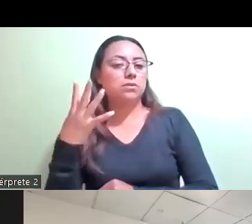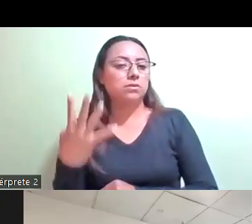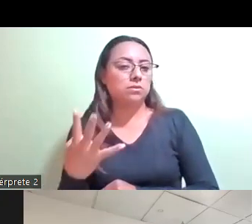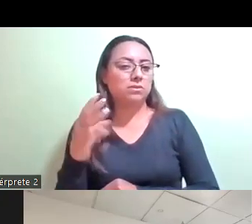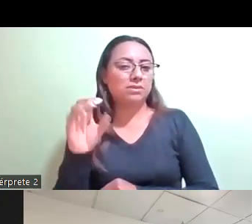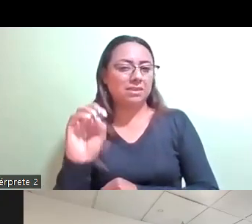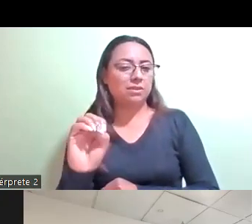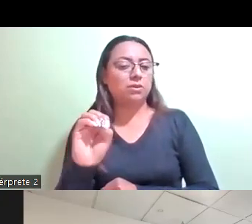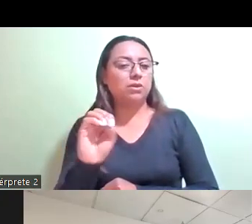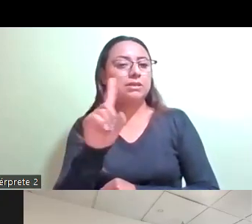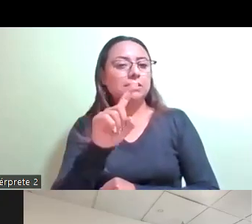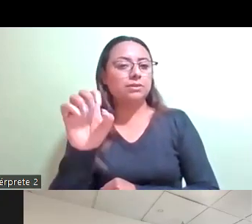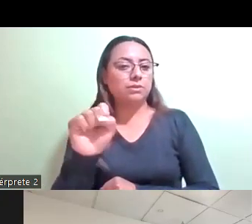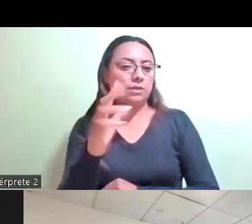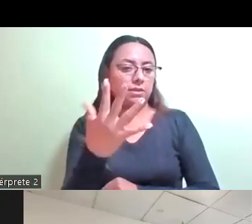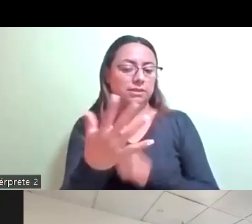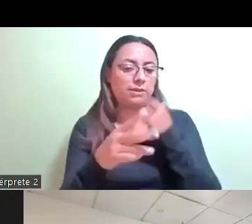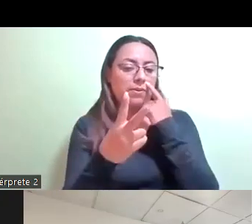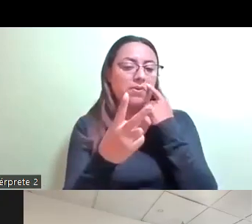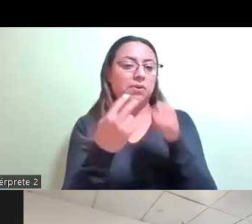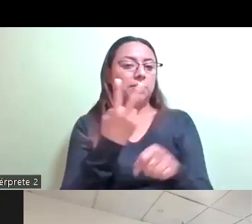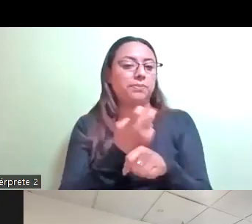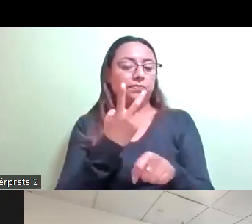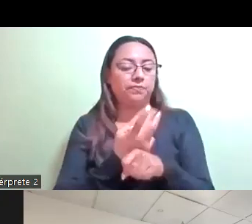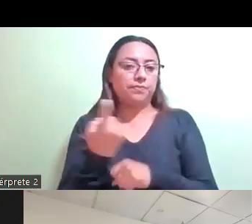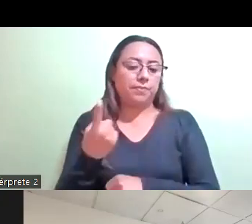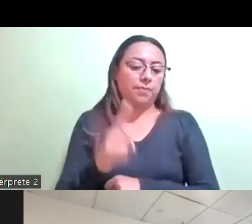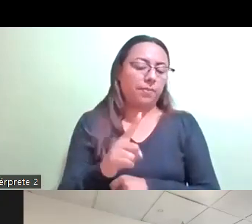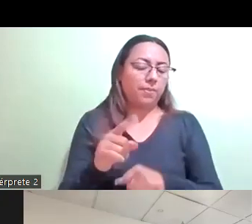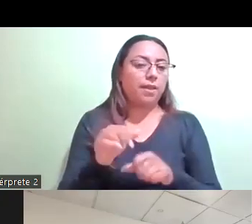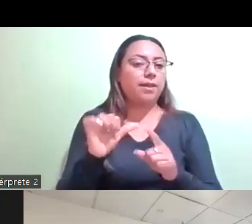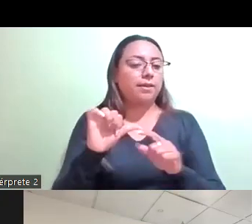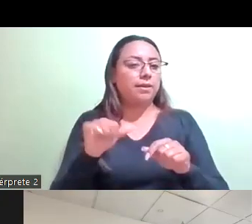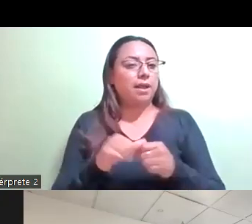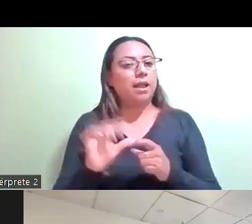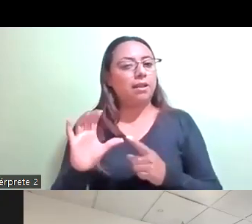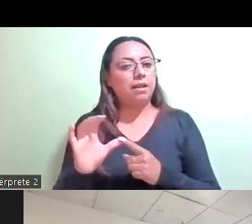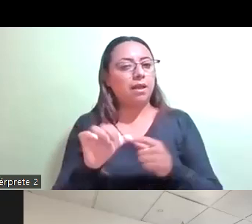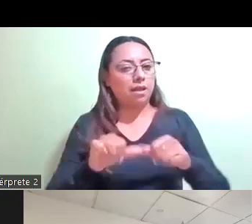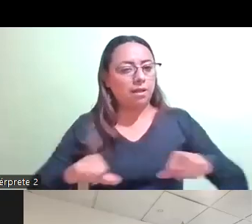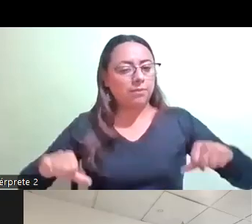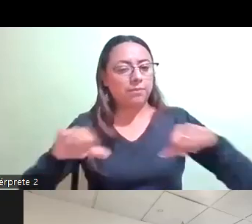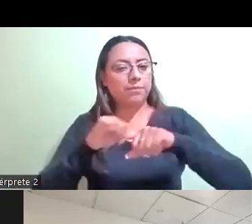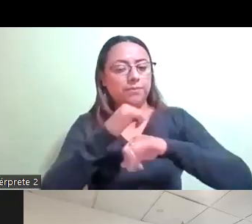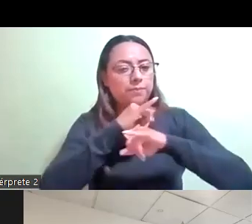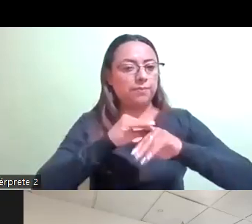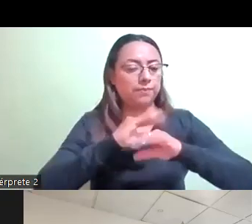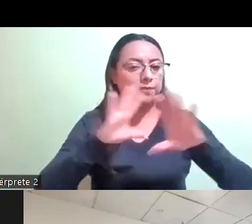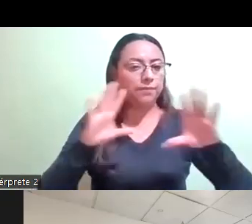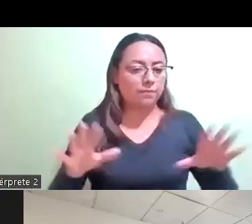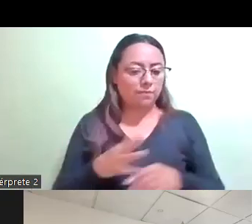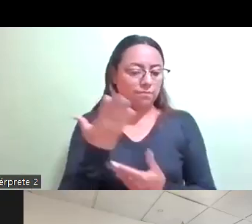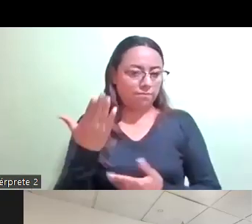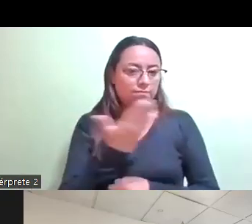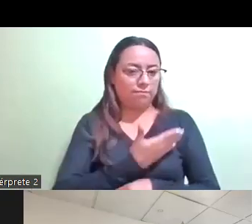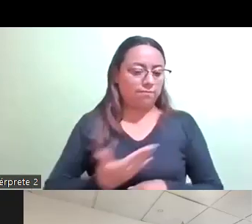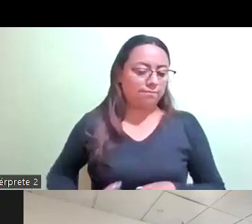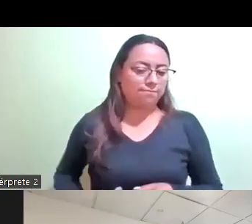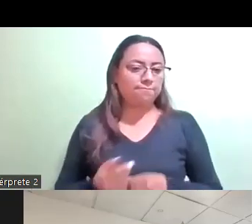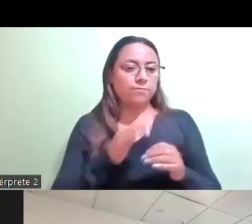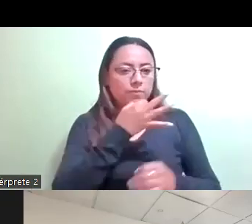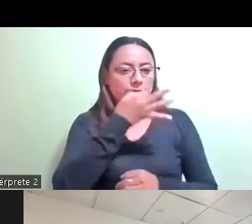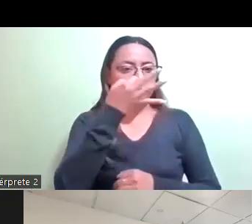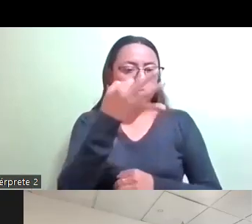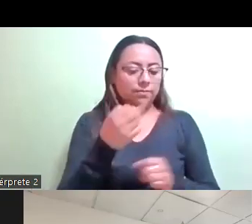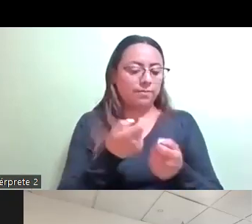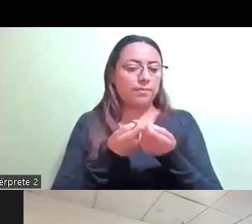09-207-5422-000-165. Segundo, se instruye a la unidad de transparencia a través de la Secretaría Ejecutiva en funciones notificar al órgano de control interno del Congreso de la Ciudad de